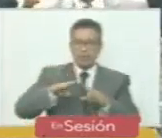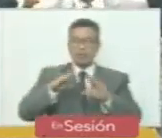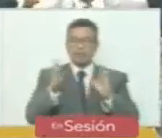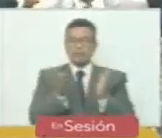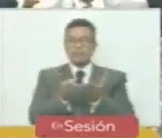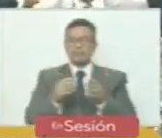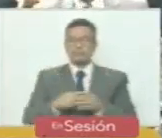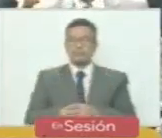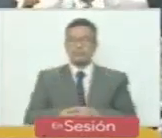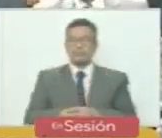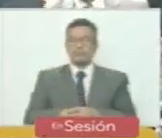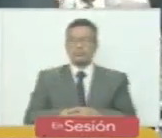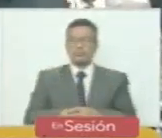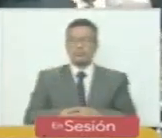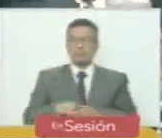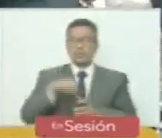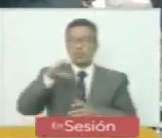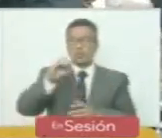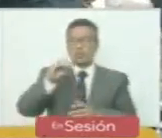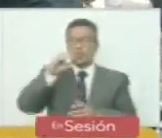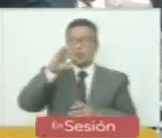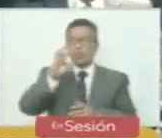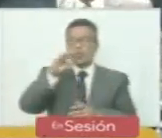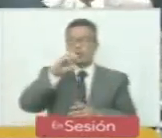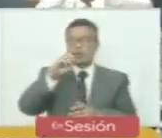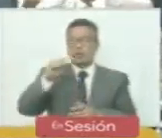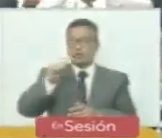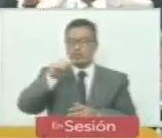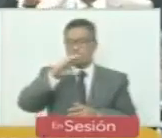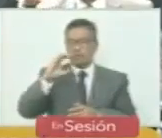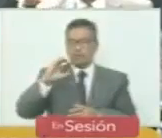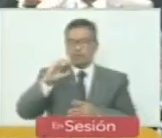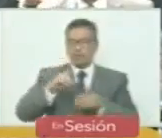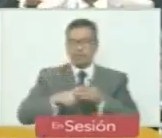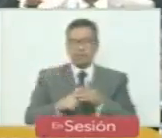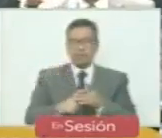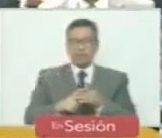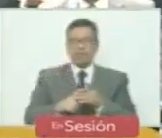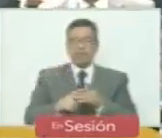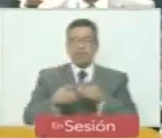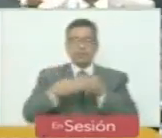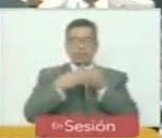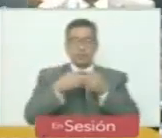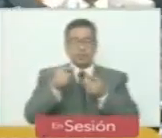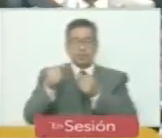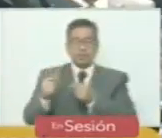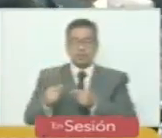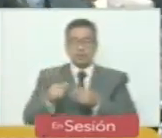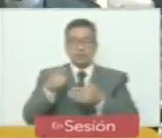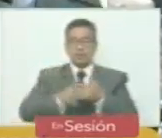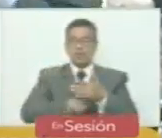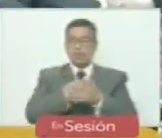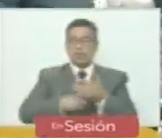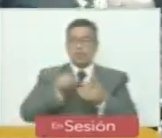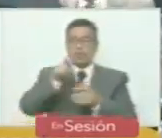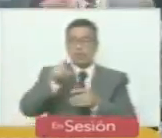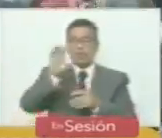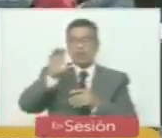mundo, la OFAP, que depende del Departamento del Tesoro, ha sancionado a este